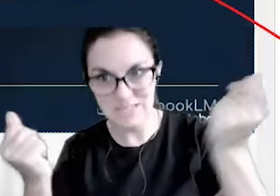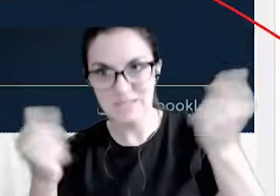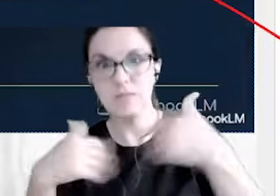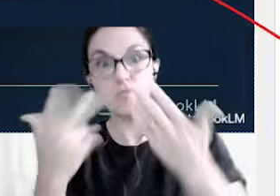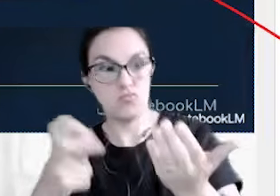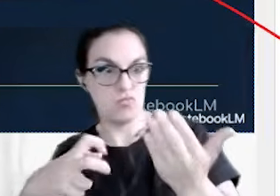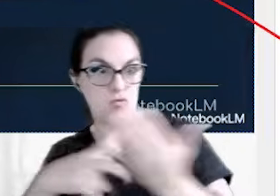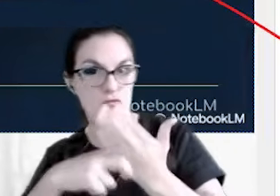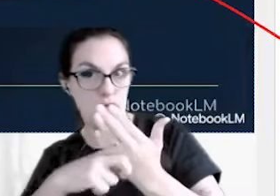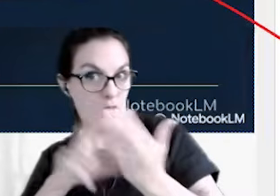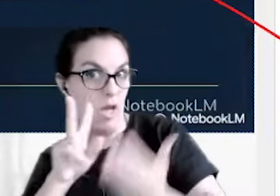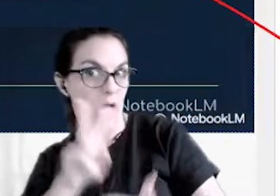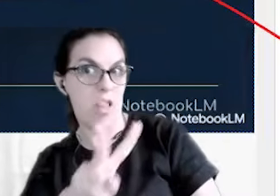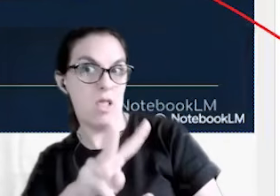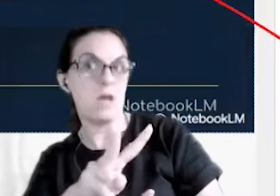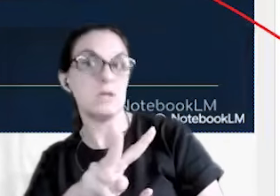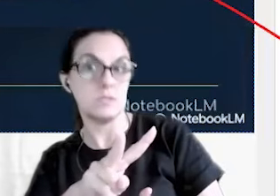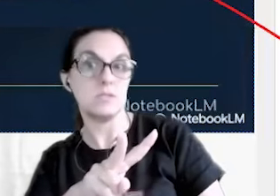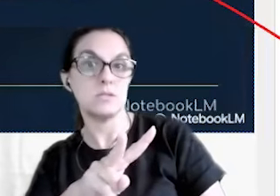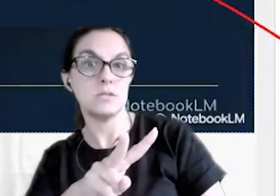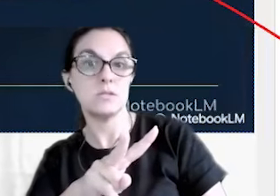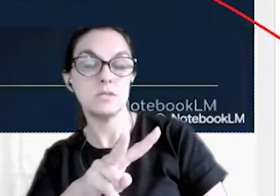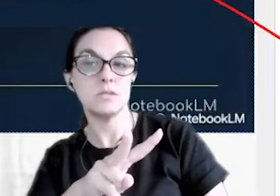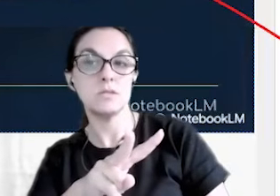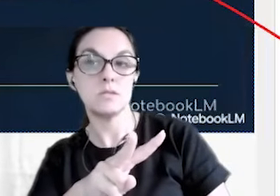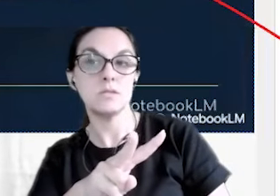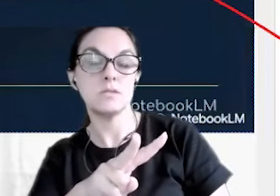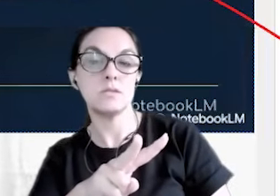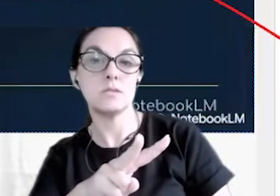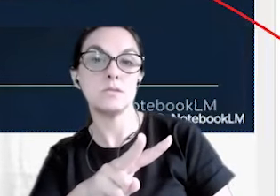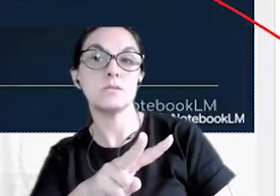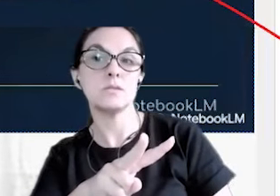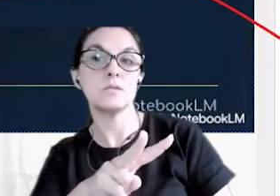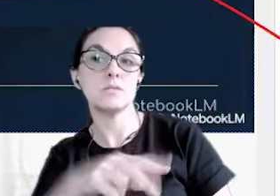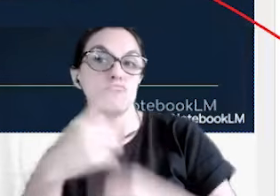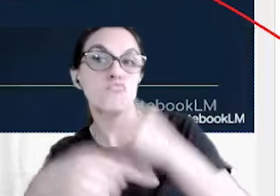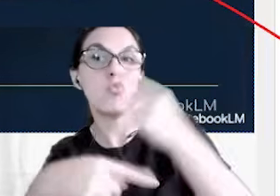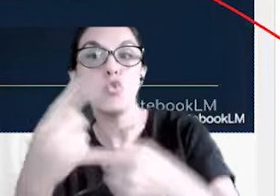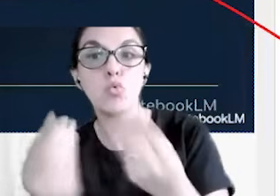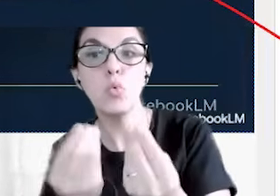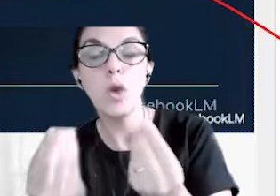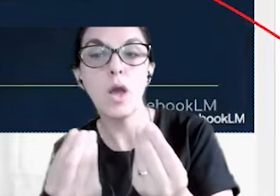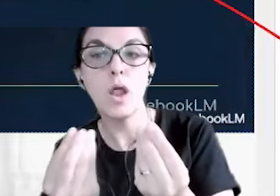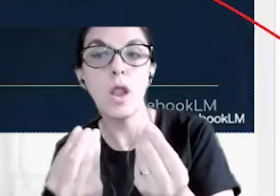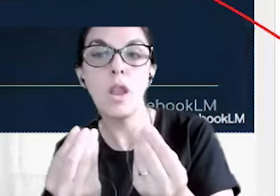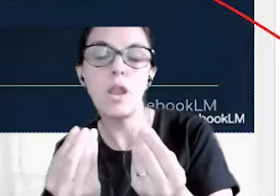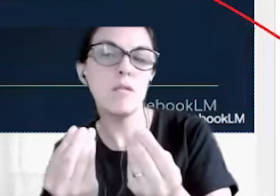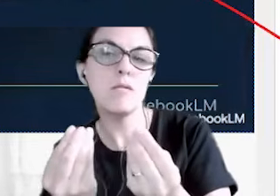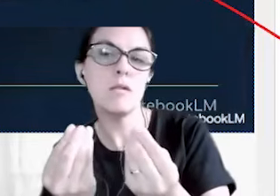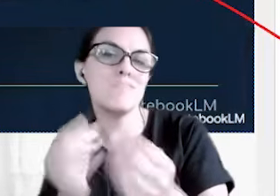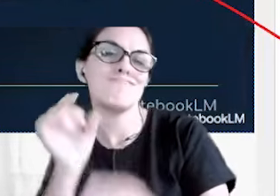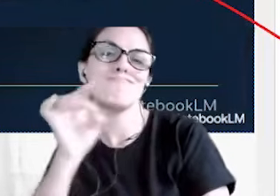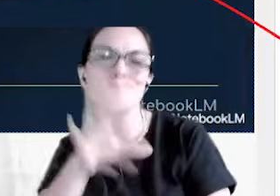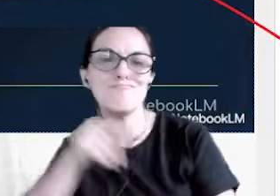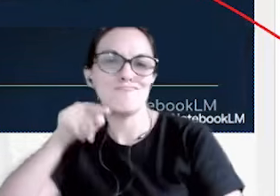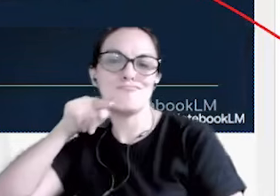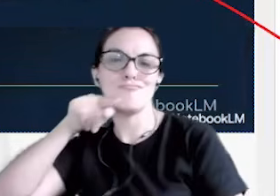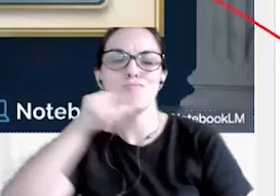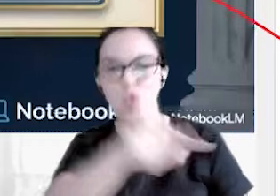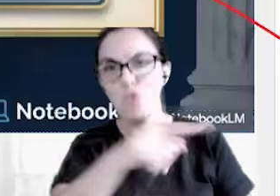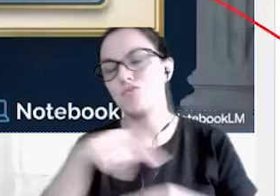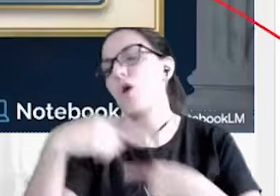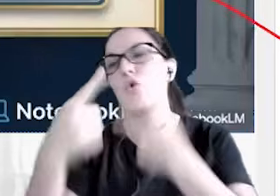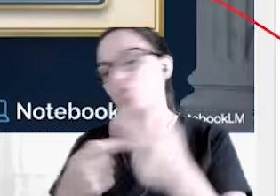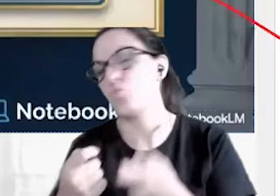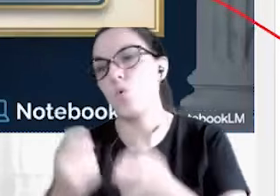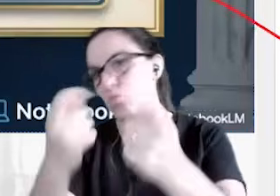situación, ante esta instrucción, lo que hacían era rechazar y seguir elevando la causa.